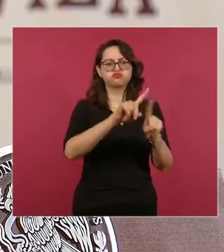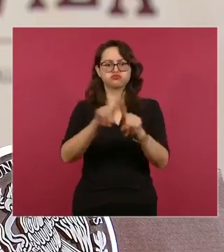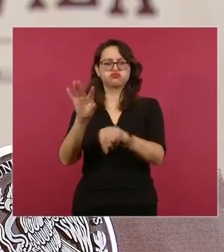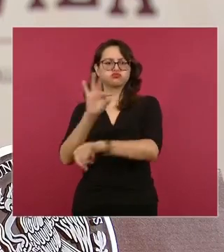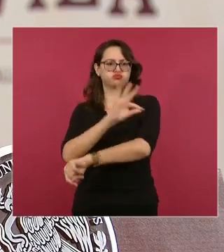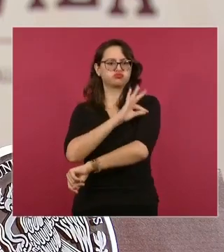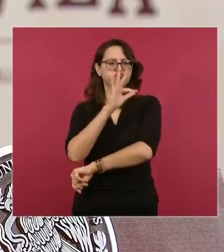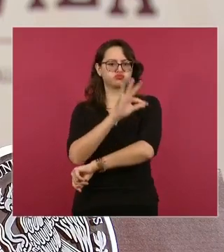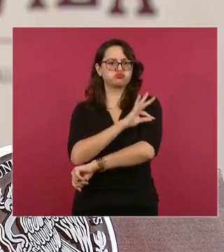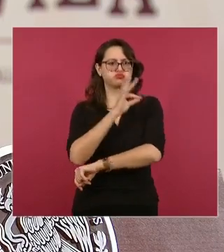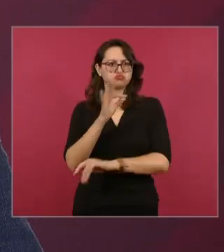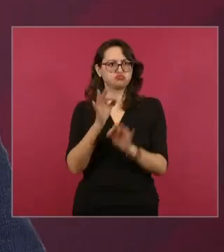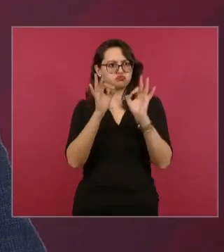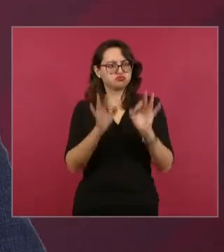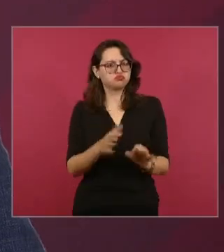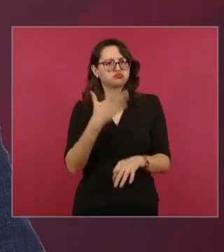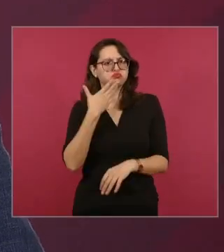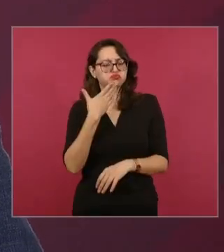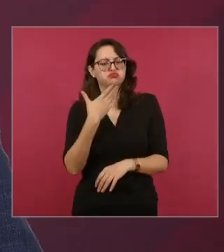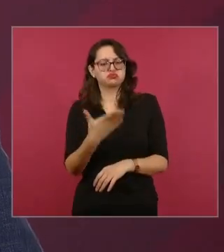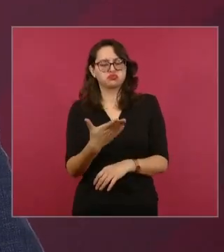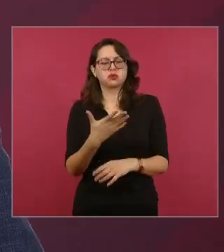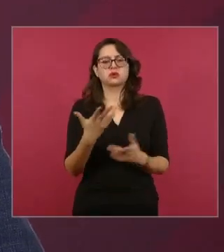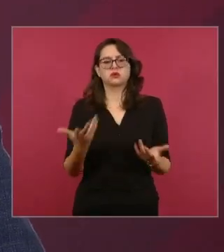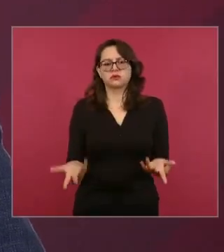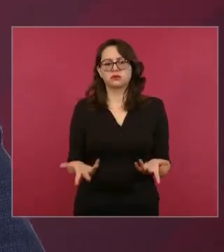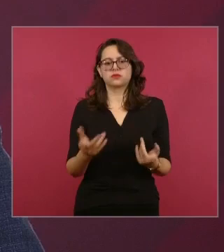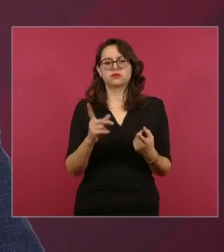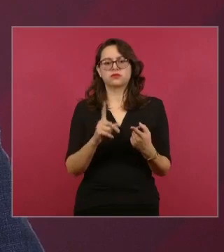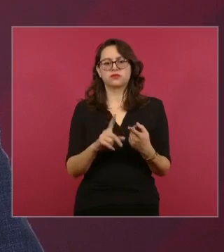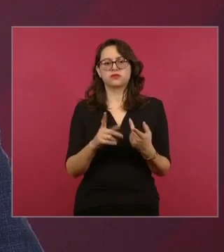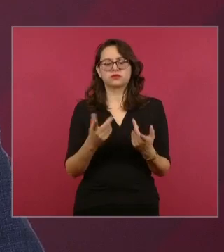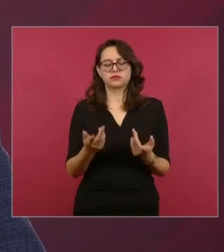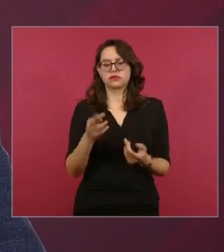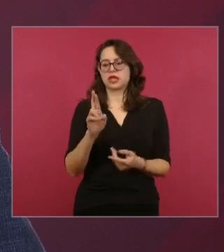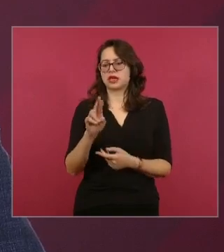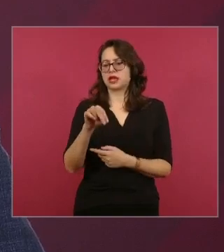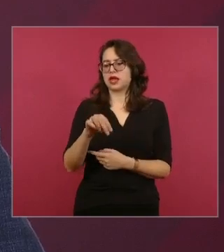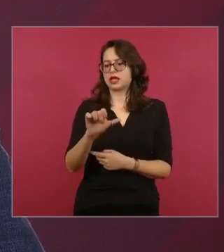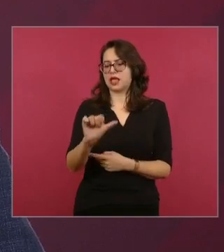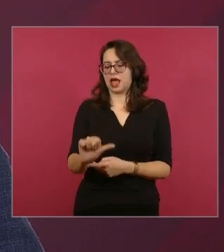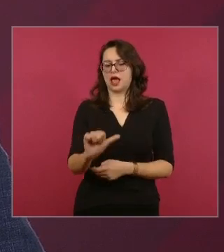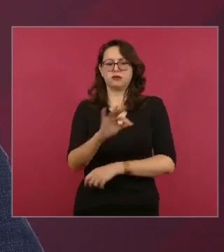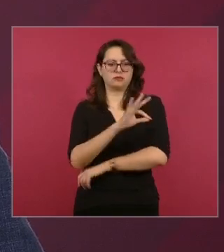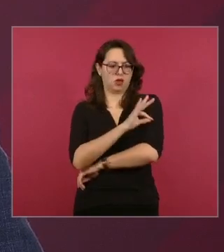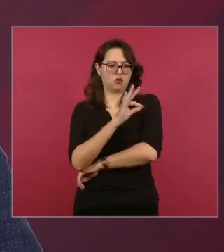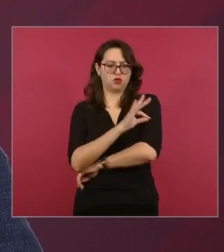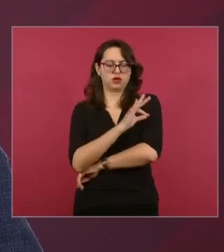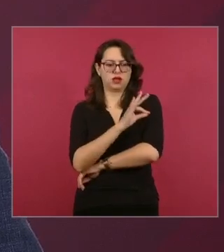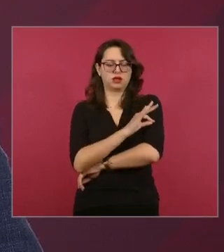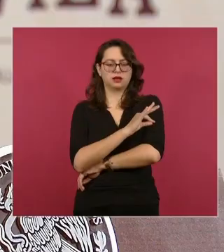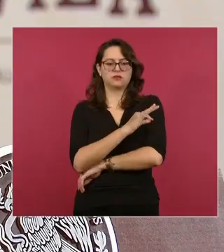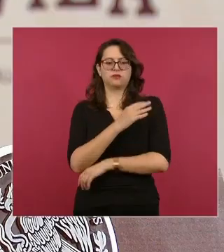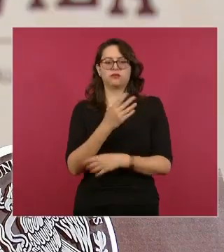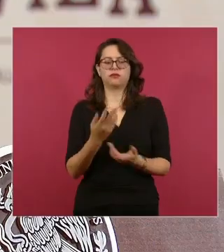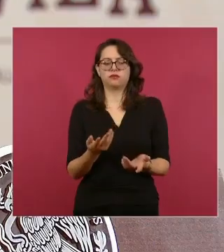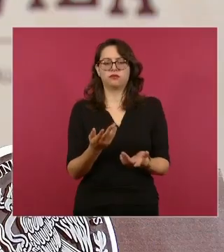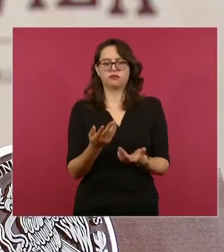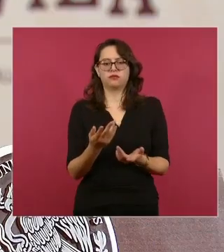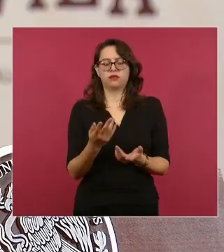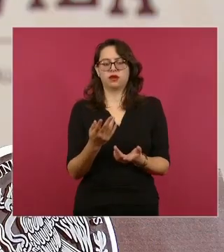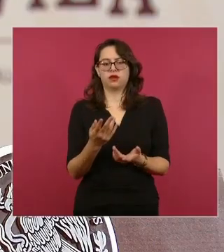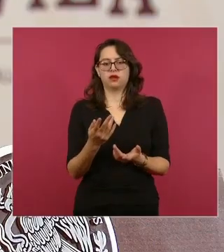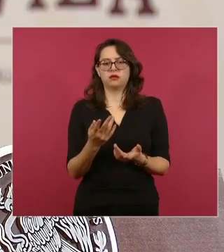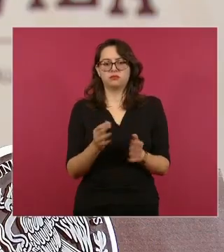vacunas que probaron su eficacia, pues ustedes conocen, la basada en RNA, y desde luego que Pfizer, esto